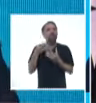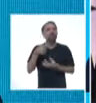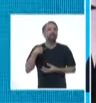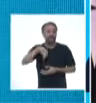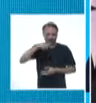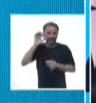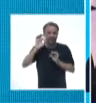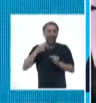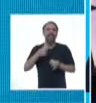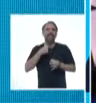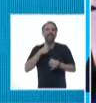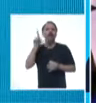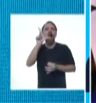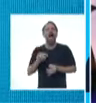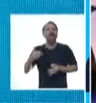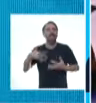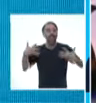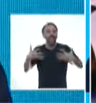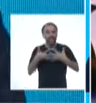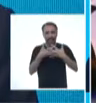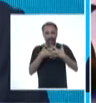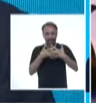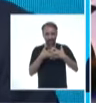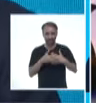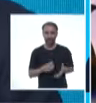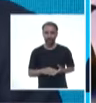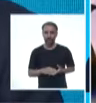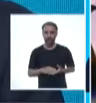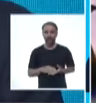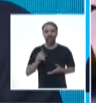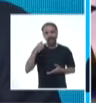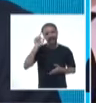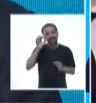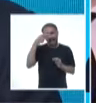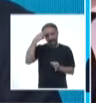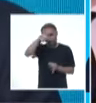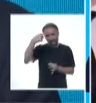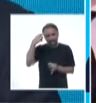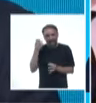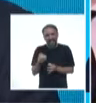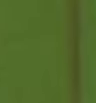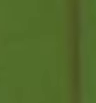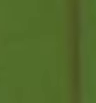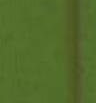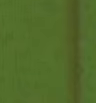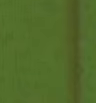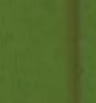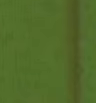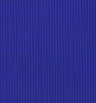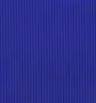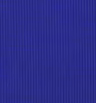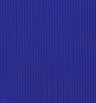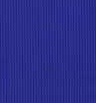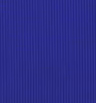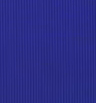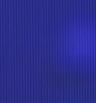no ahora obviamente para ganar en un batalla es el 50+ un la verdad que el gobierno Y